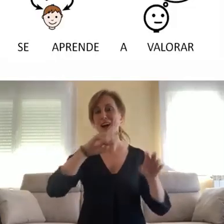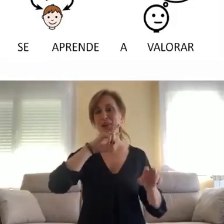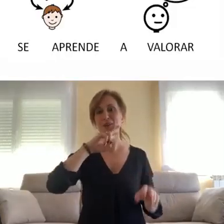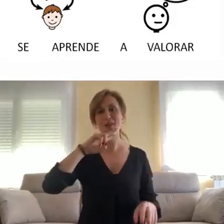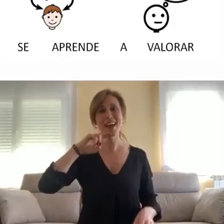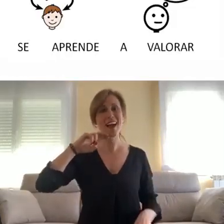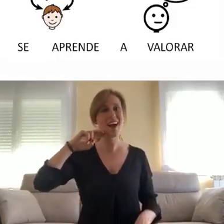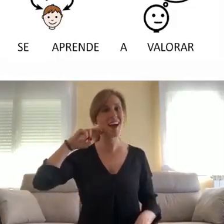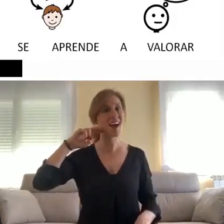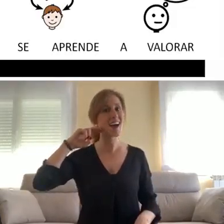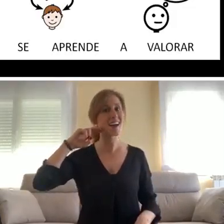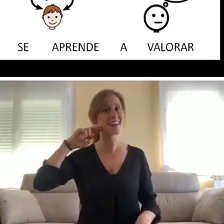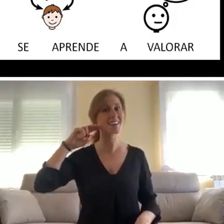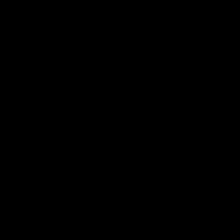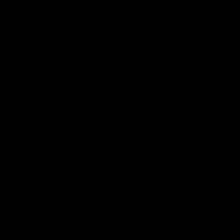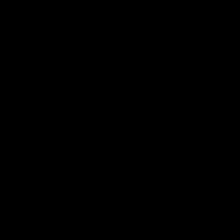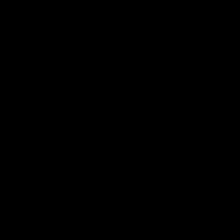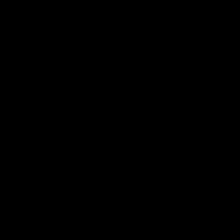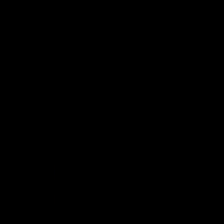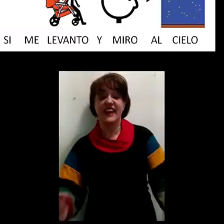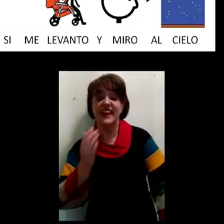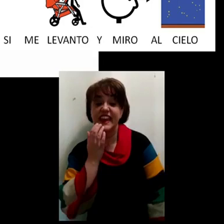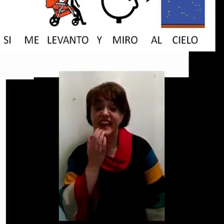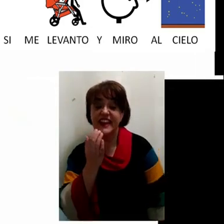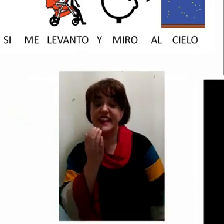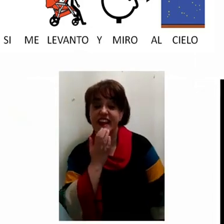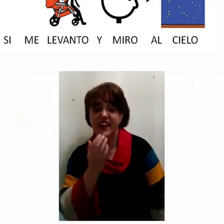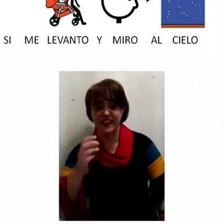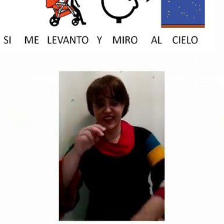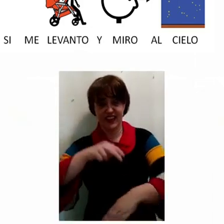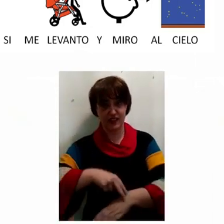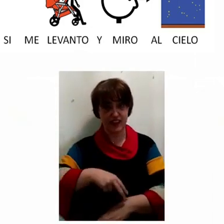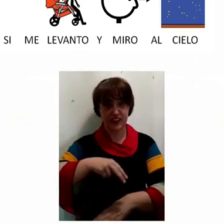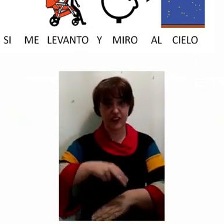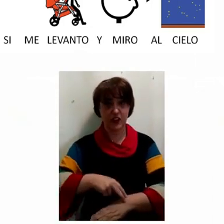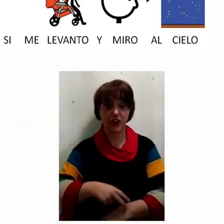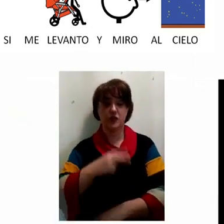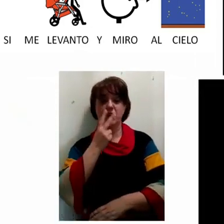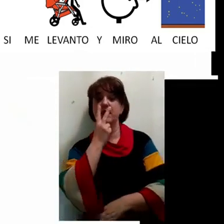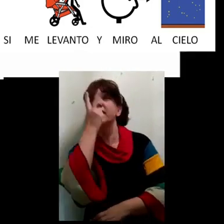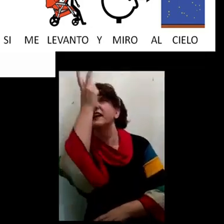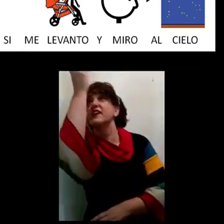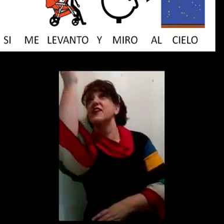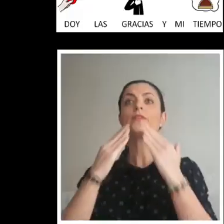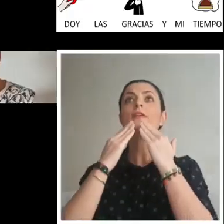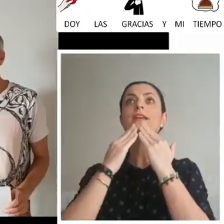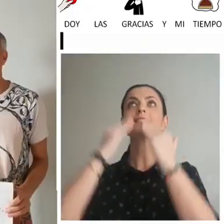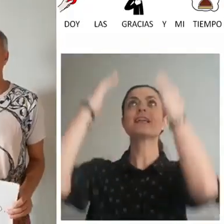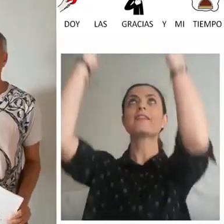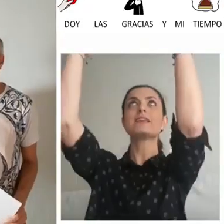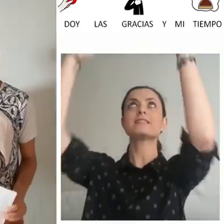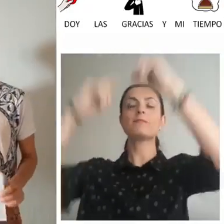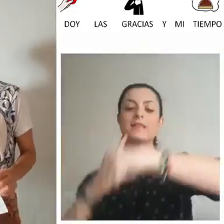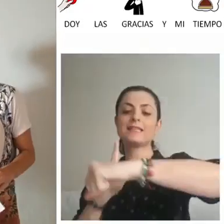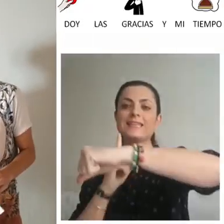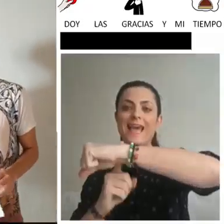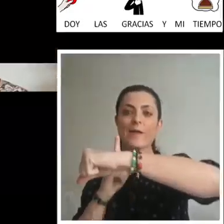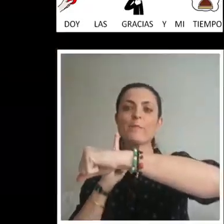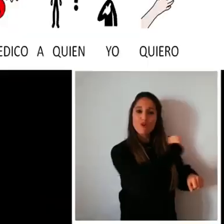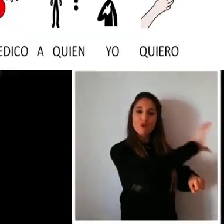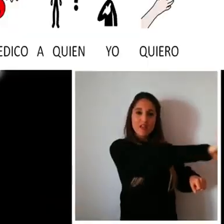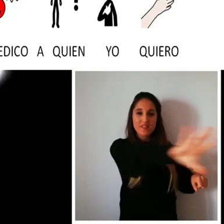a valorar. Y si me levanto y miro al cielo, doy las gracias y